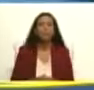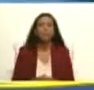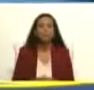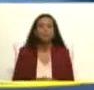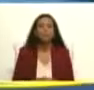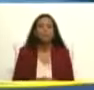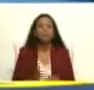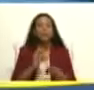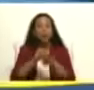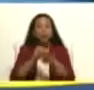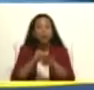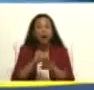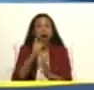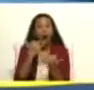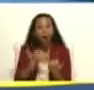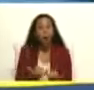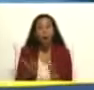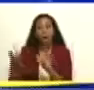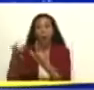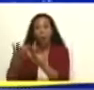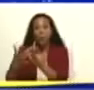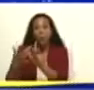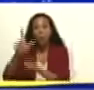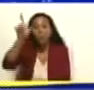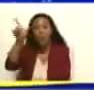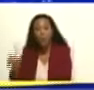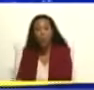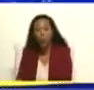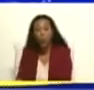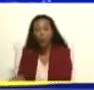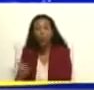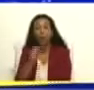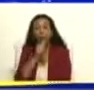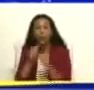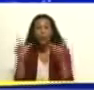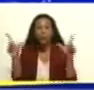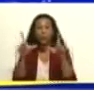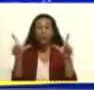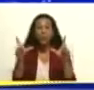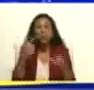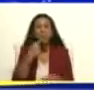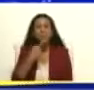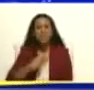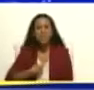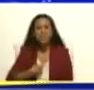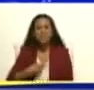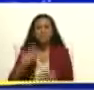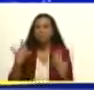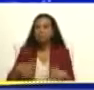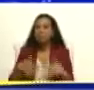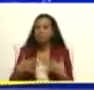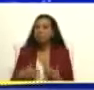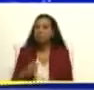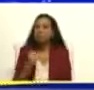Yo le voy a dar la palabra a alguien que tiene un programa de televisión esta noche que me dice que está picante.